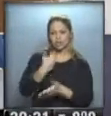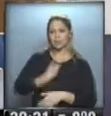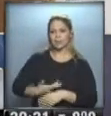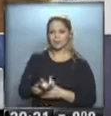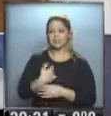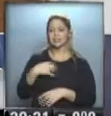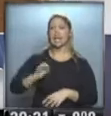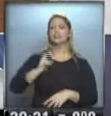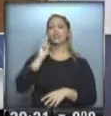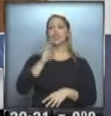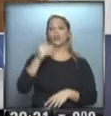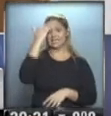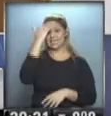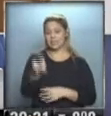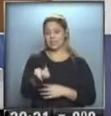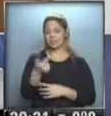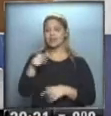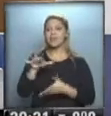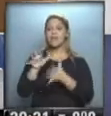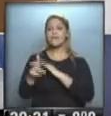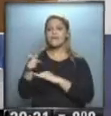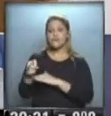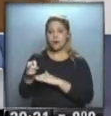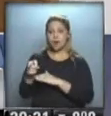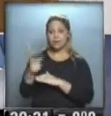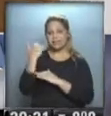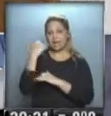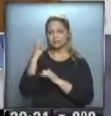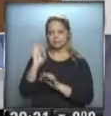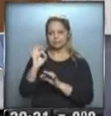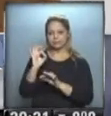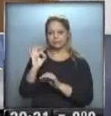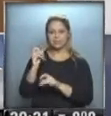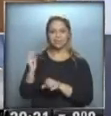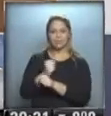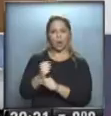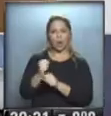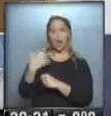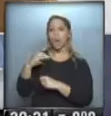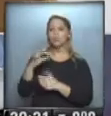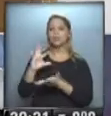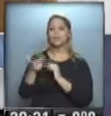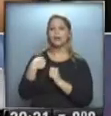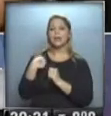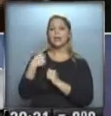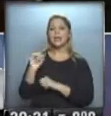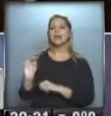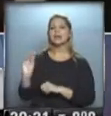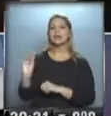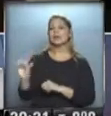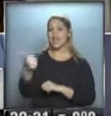el 2015 y tener de esa manera asegurada la única forma de ganar